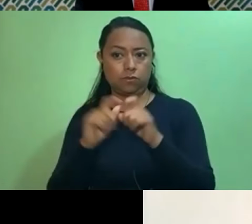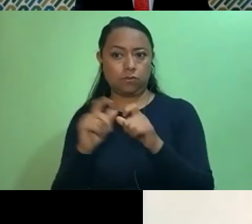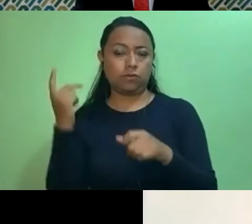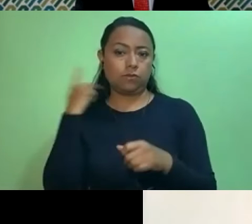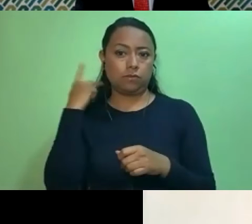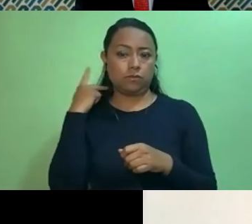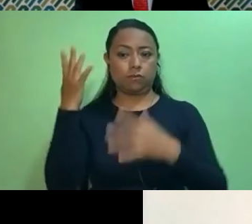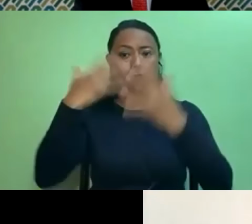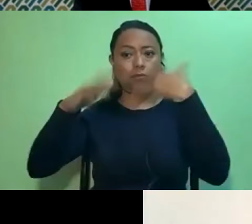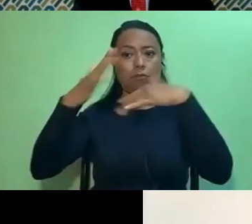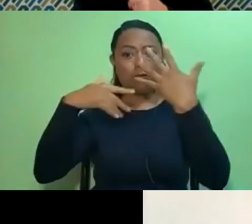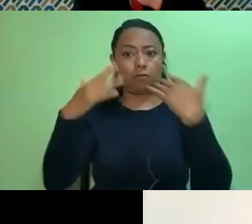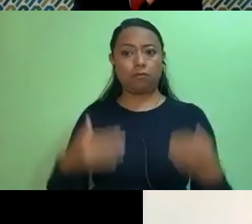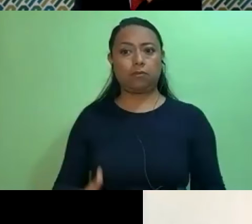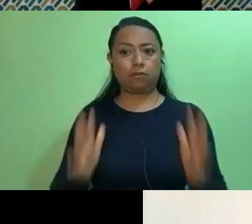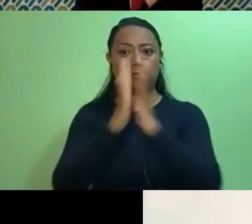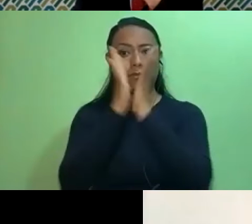la palabra?